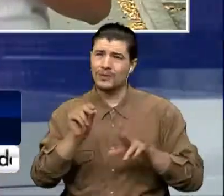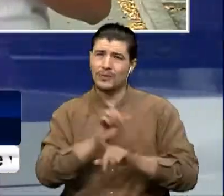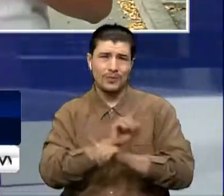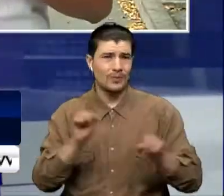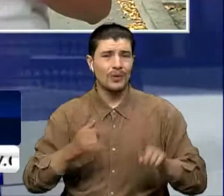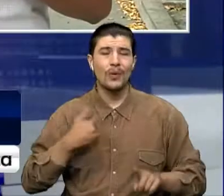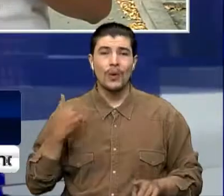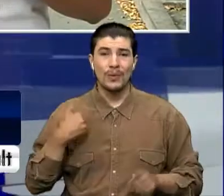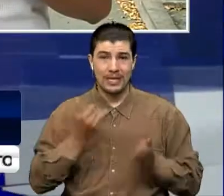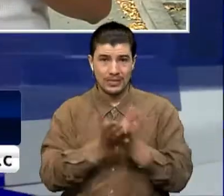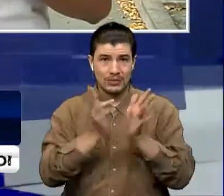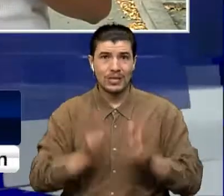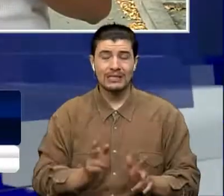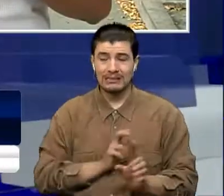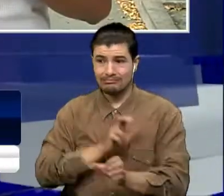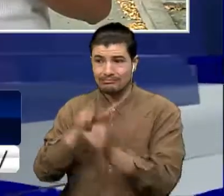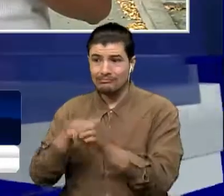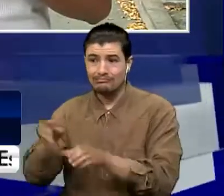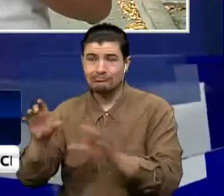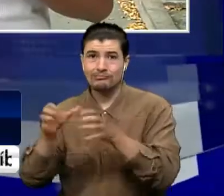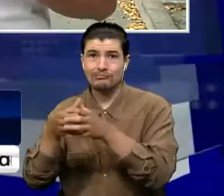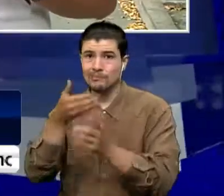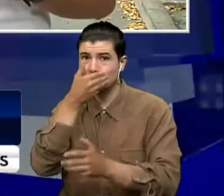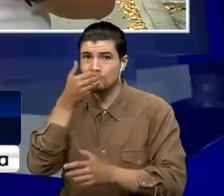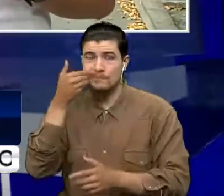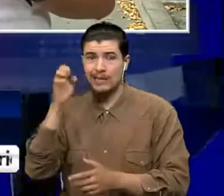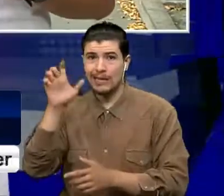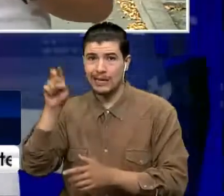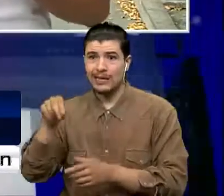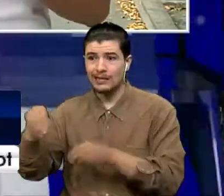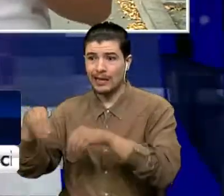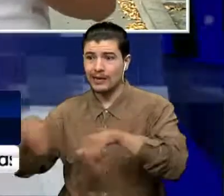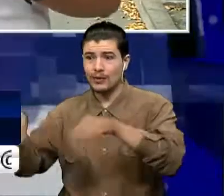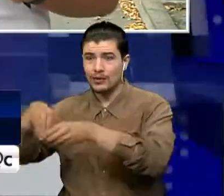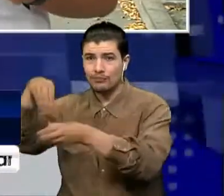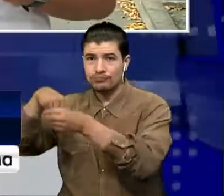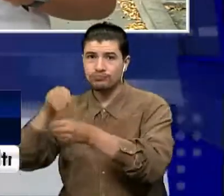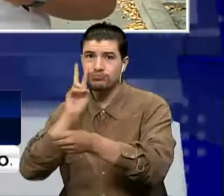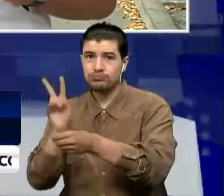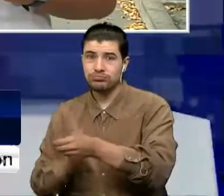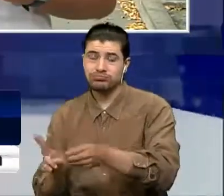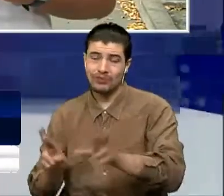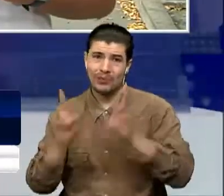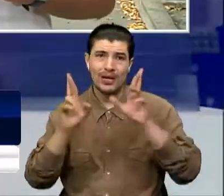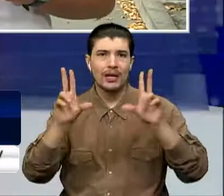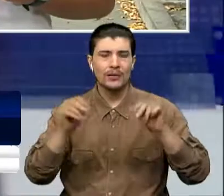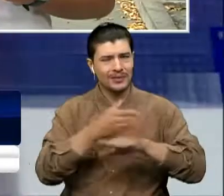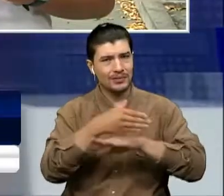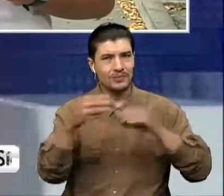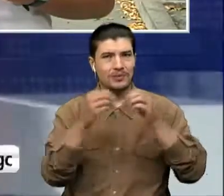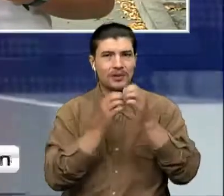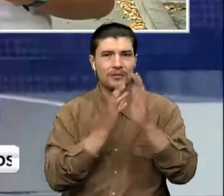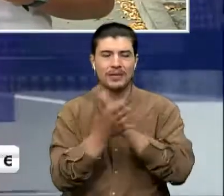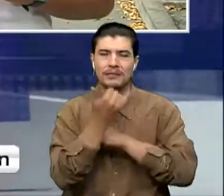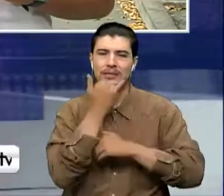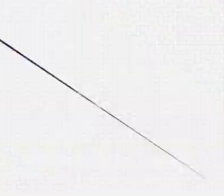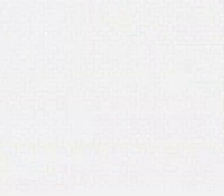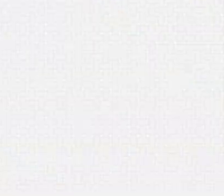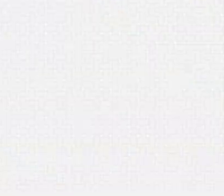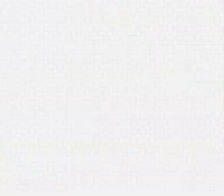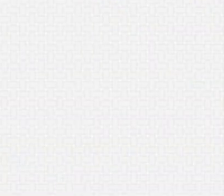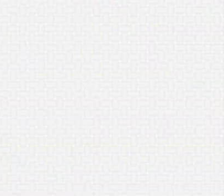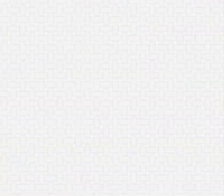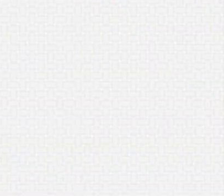dejando influenciar por el ln en territorio venezolano compañero me despido desde cúcuta ustedes continúen con más hechos de gran santander muy buenas tardes